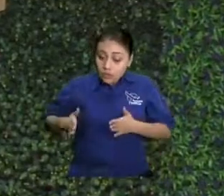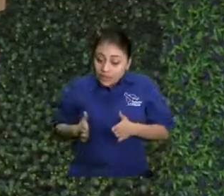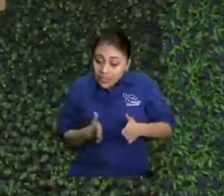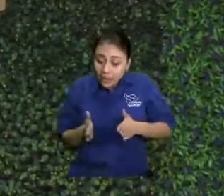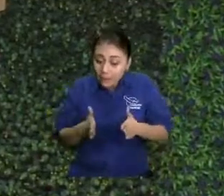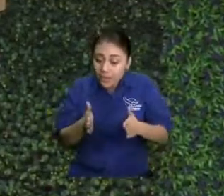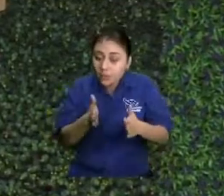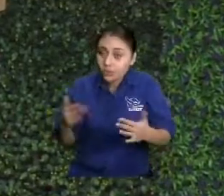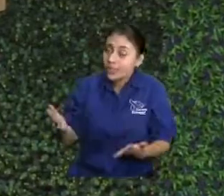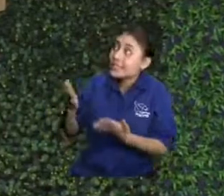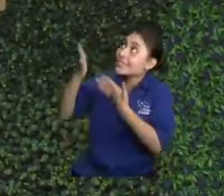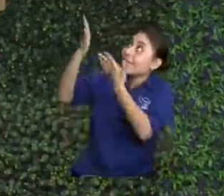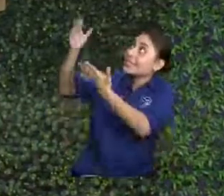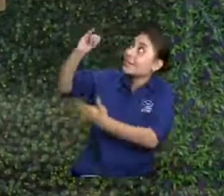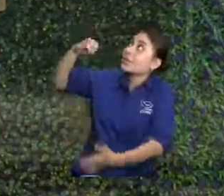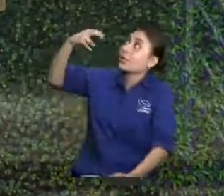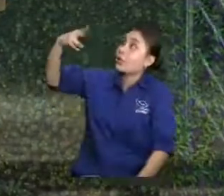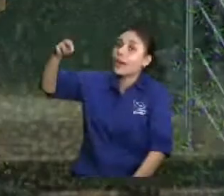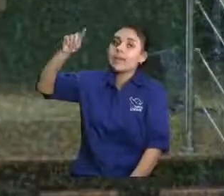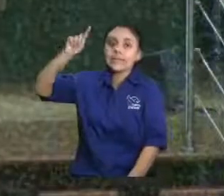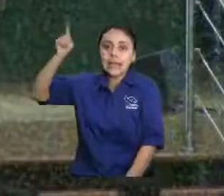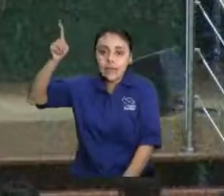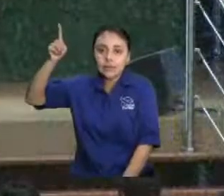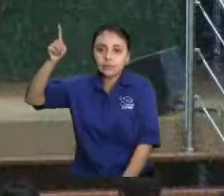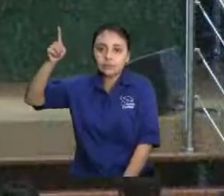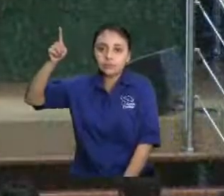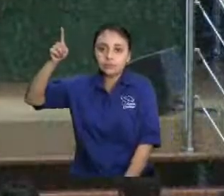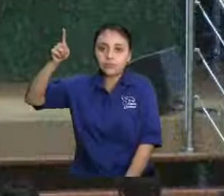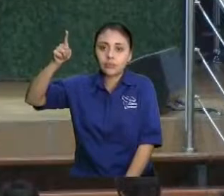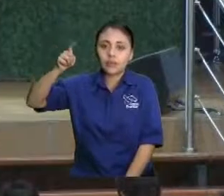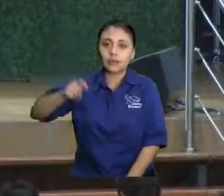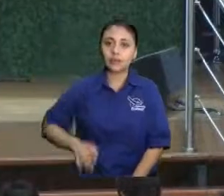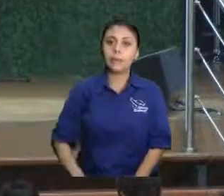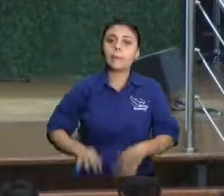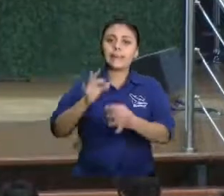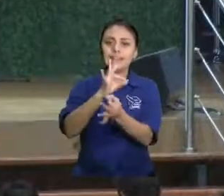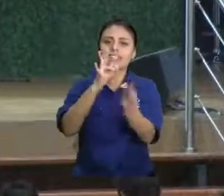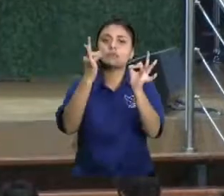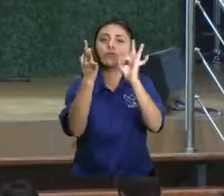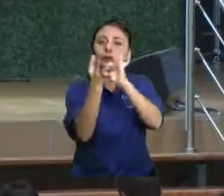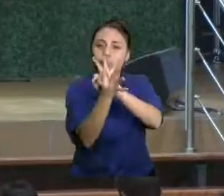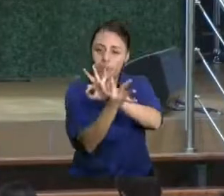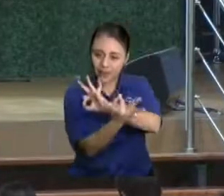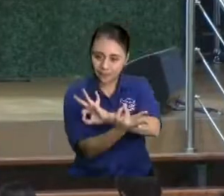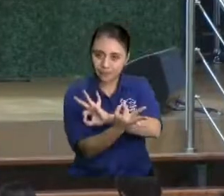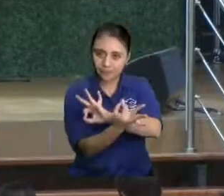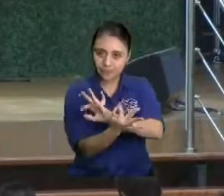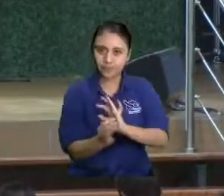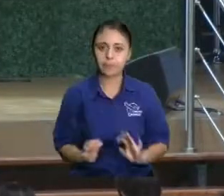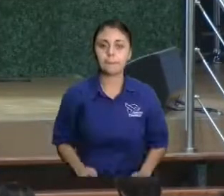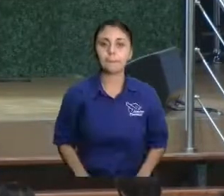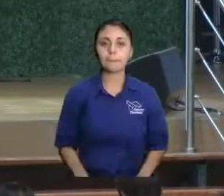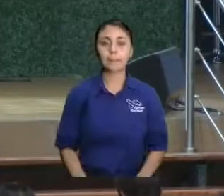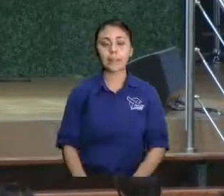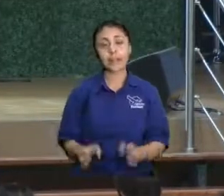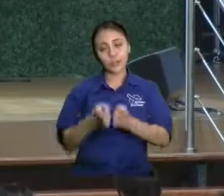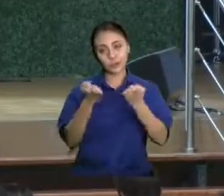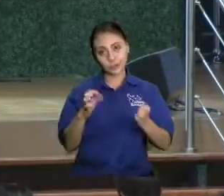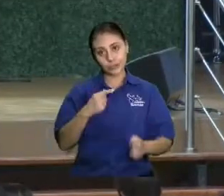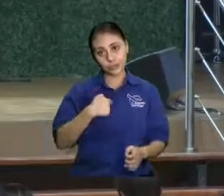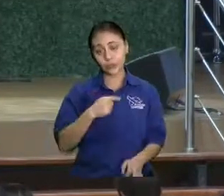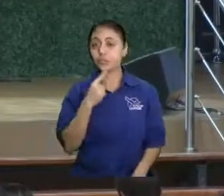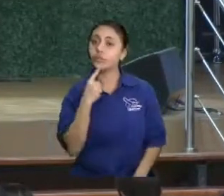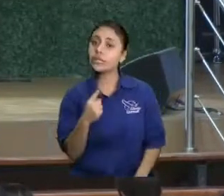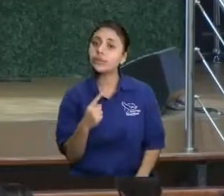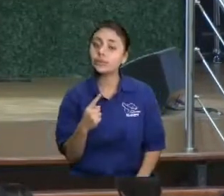y Él enderezará tus veredas. De esa manera nos vamos enderezando. Entonces, le digo esto porque yo